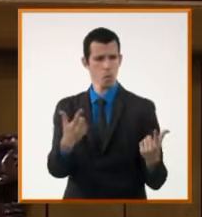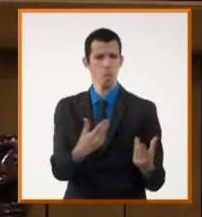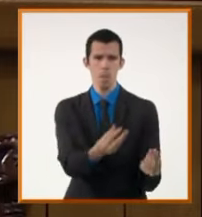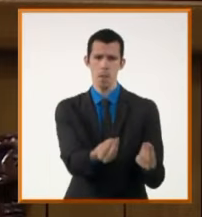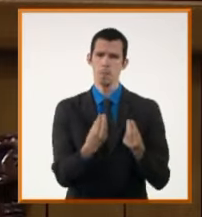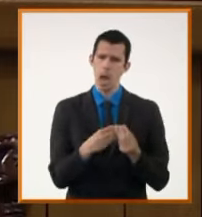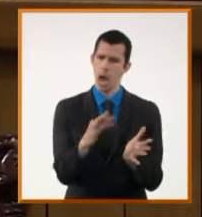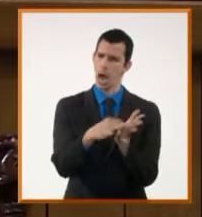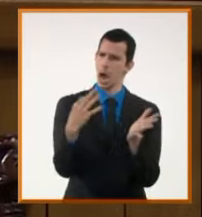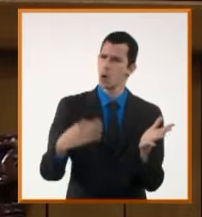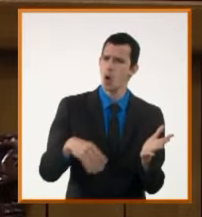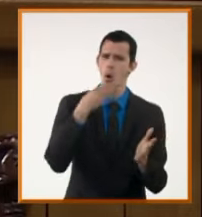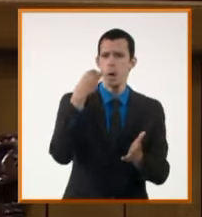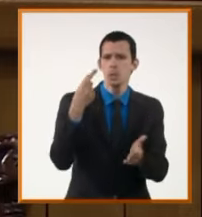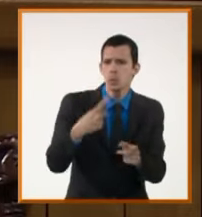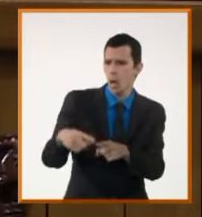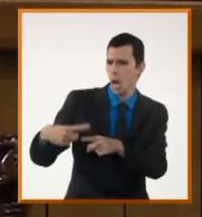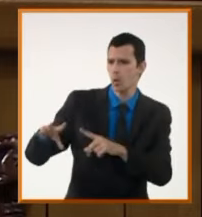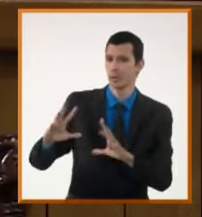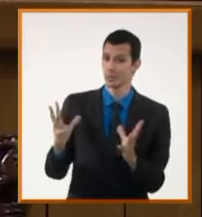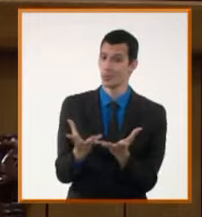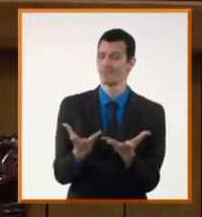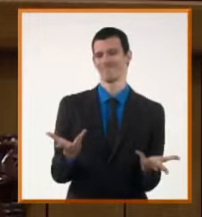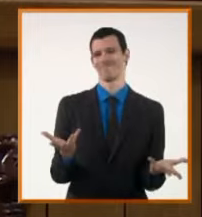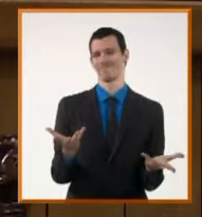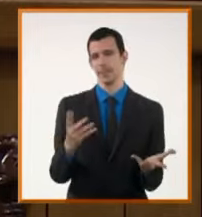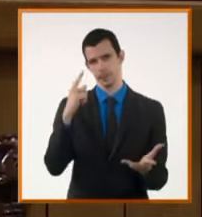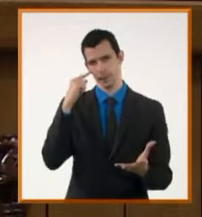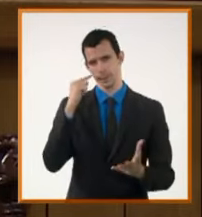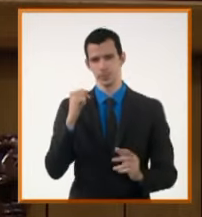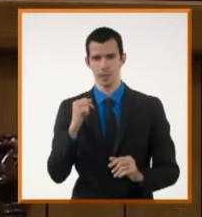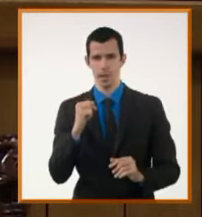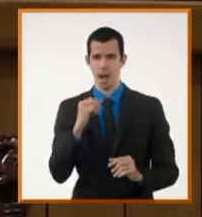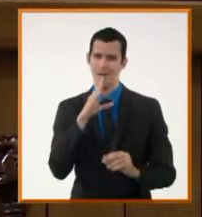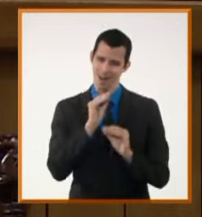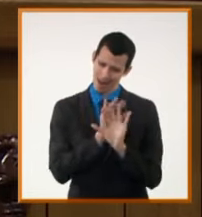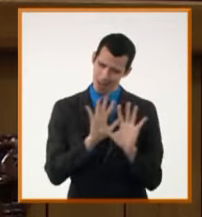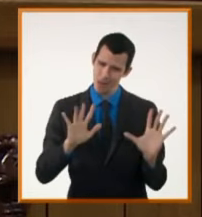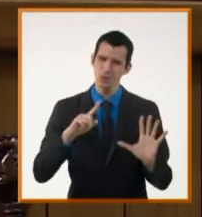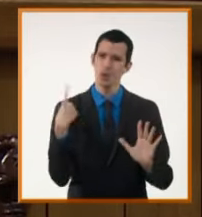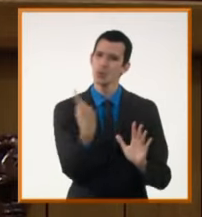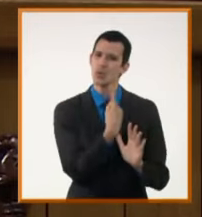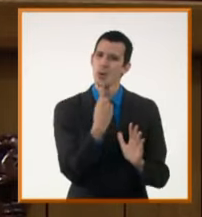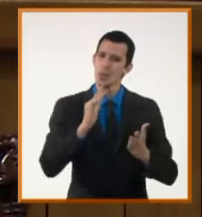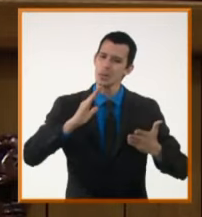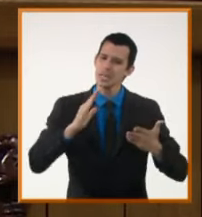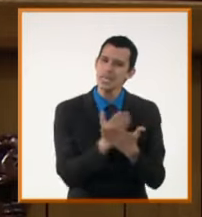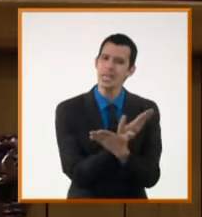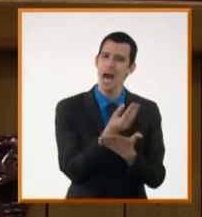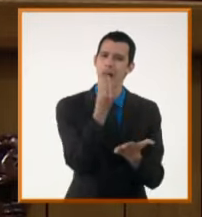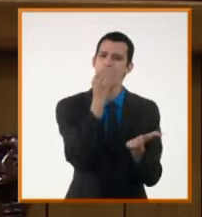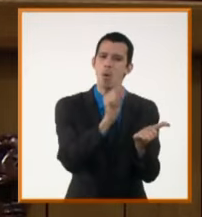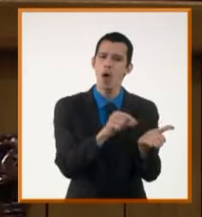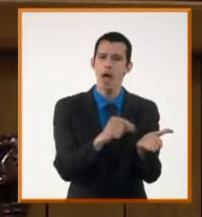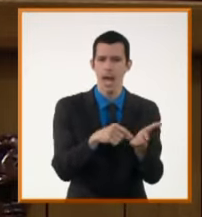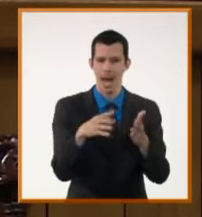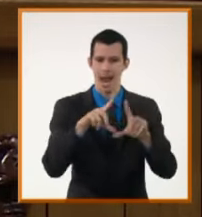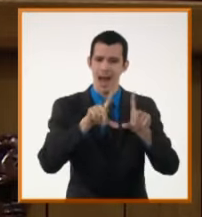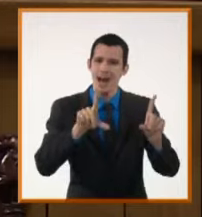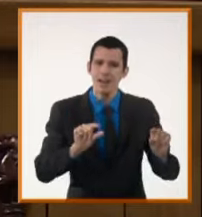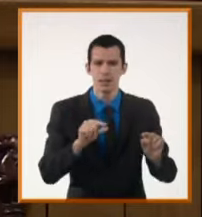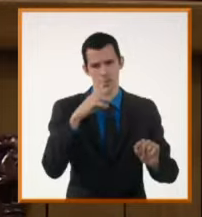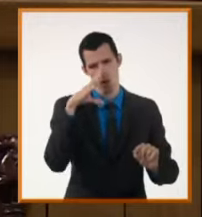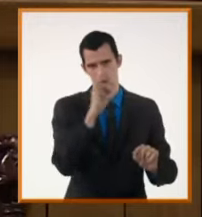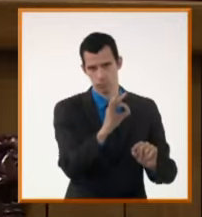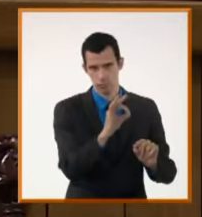nosotros vamos a continuar con la canasta básica, porque es necesario en estos tiempos que estamos. Reconocemos los problemas que hemos